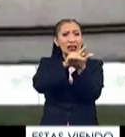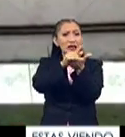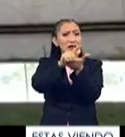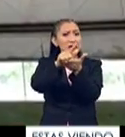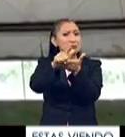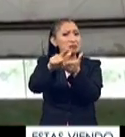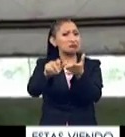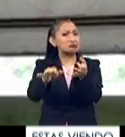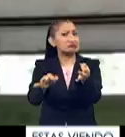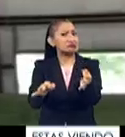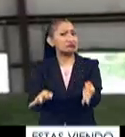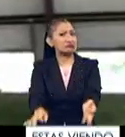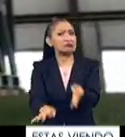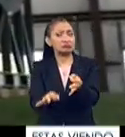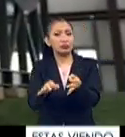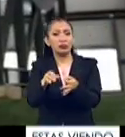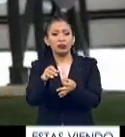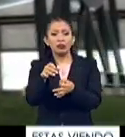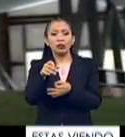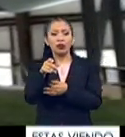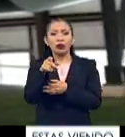limpios, están